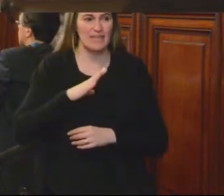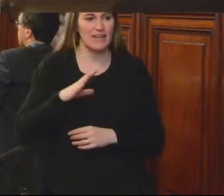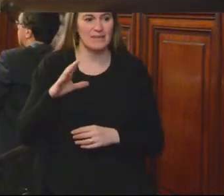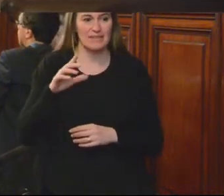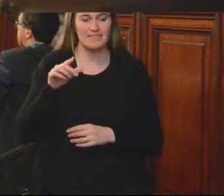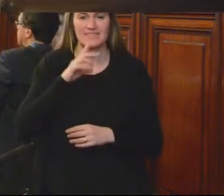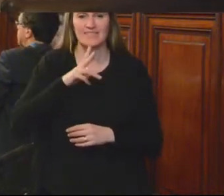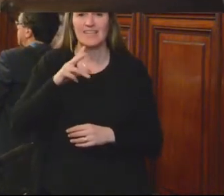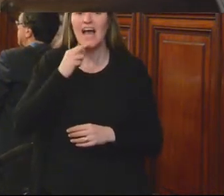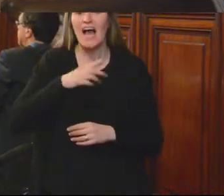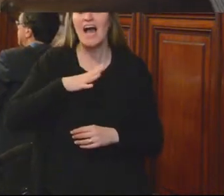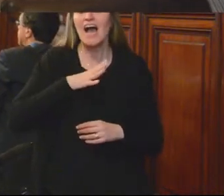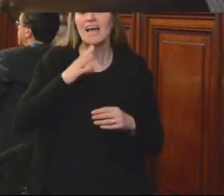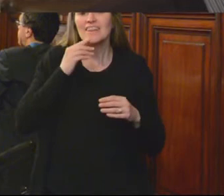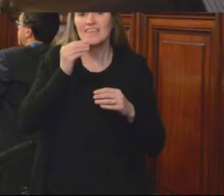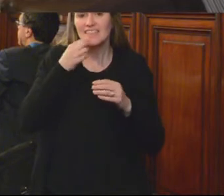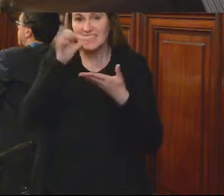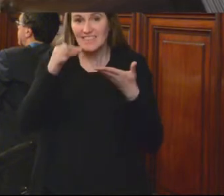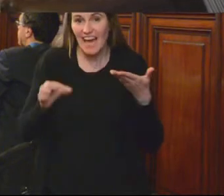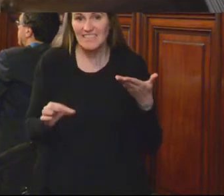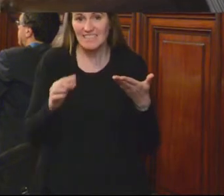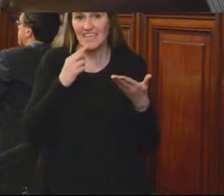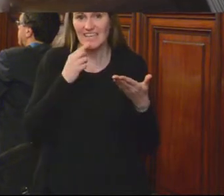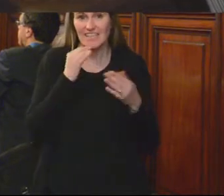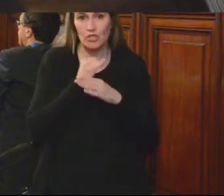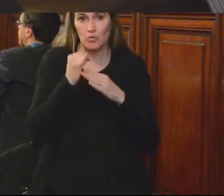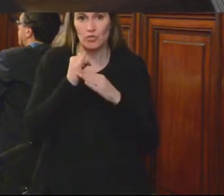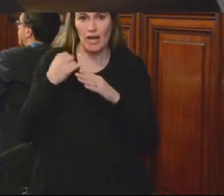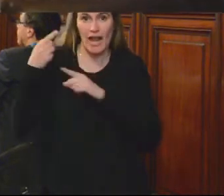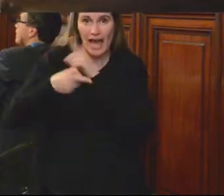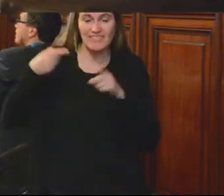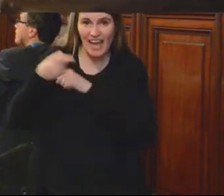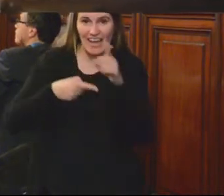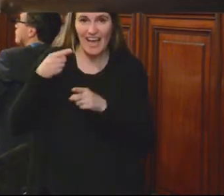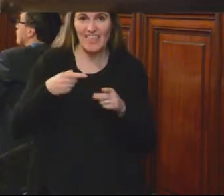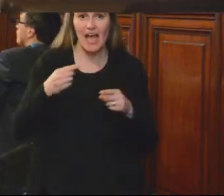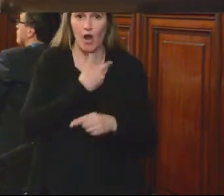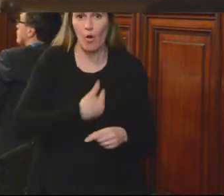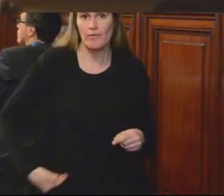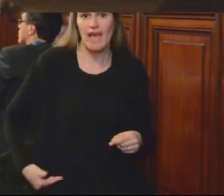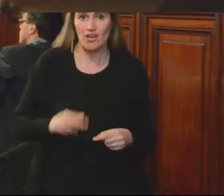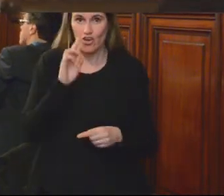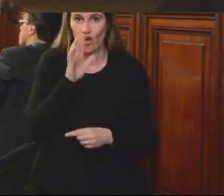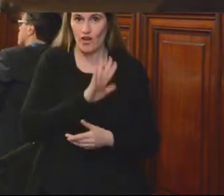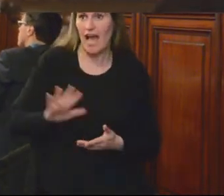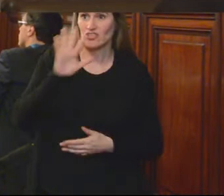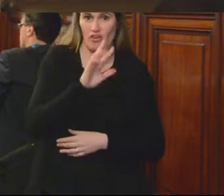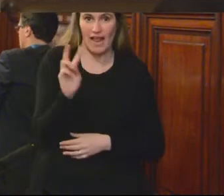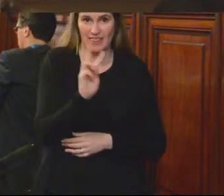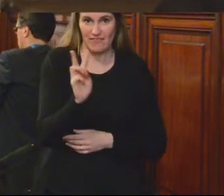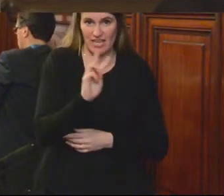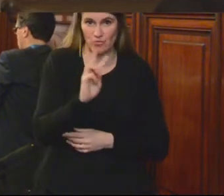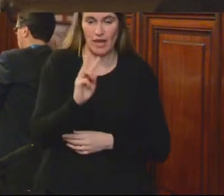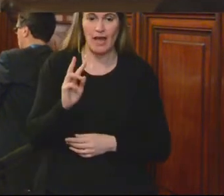detalladamente cómo la institucionalidad democrática ha sido atacada y socavada por el gobierno nacional. penal, dejando claro que en